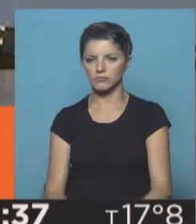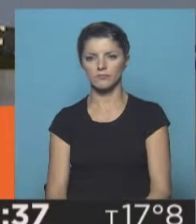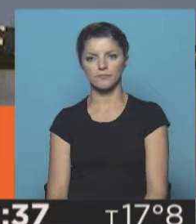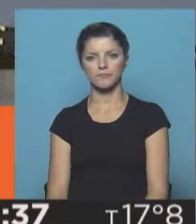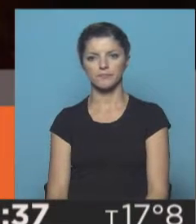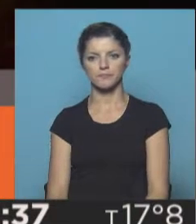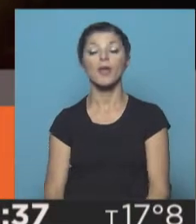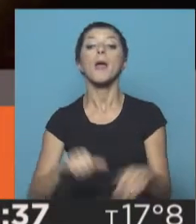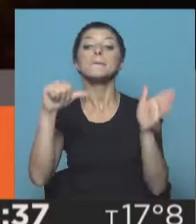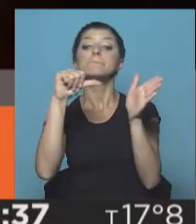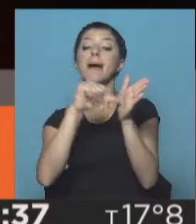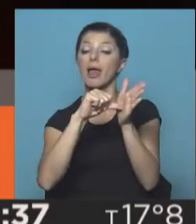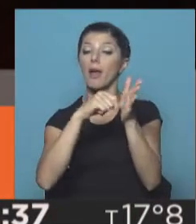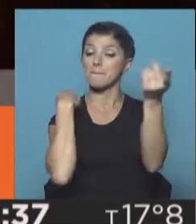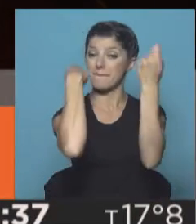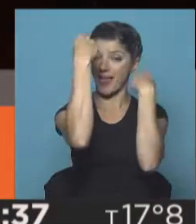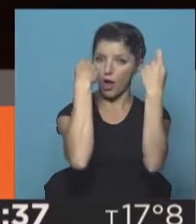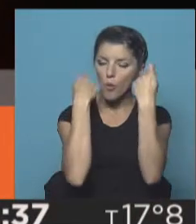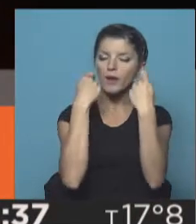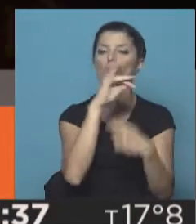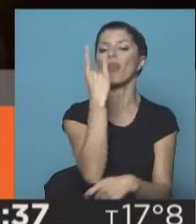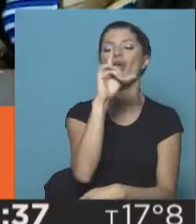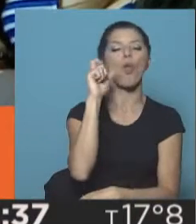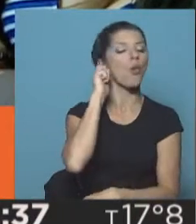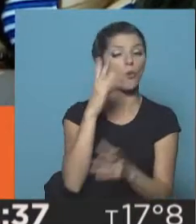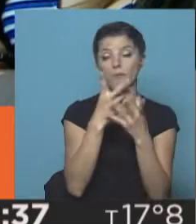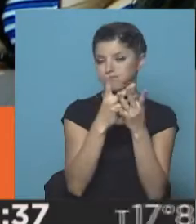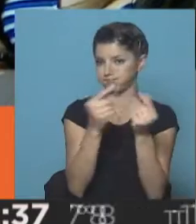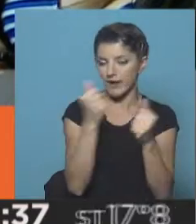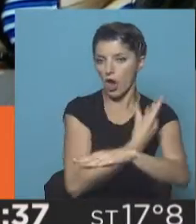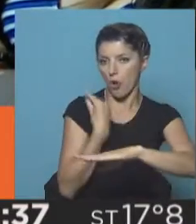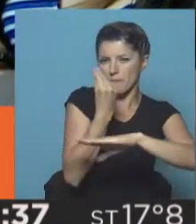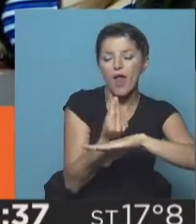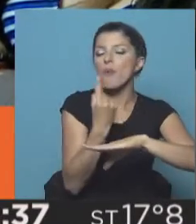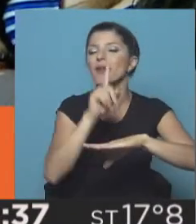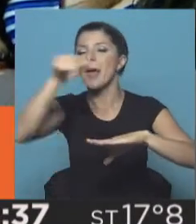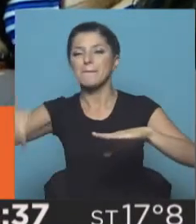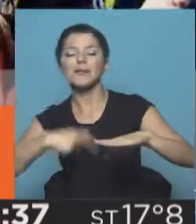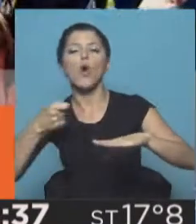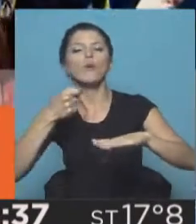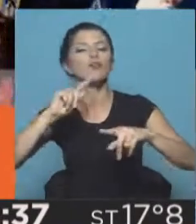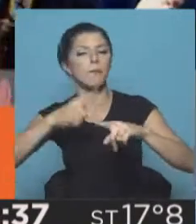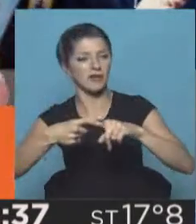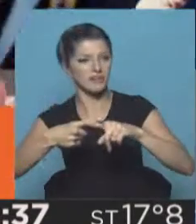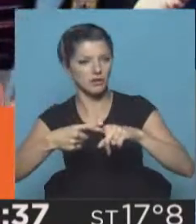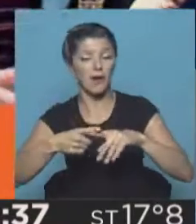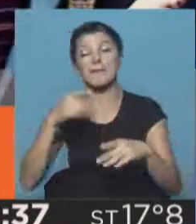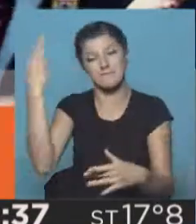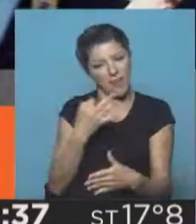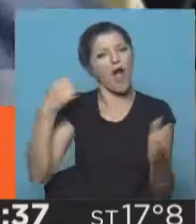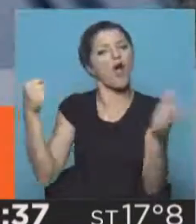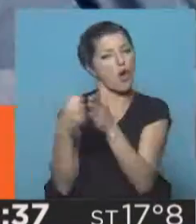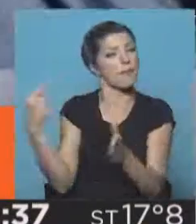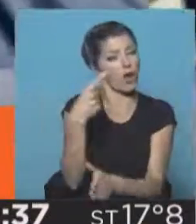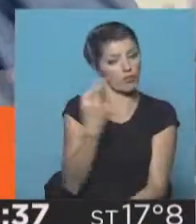En Paraguay, la tormentosa salida de Fernando Lugo del poder, ocurrida tras un apresurado juicio político calificado de golpe